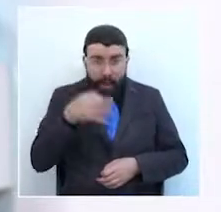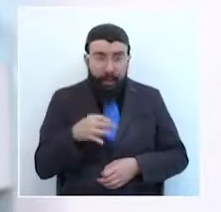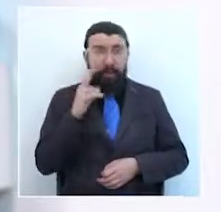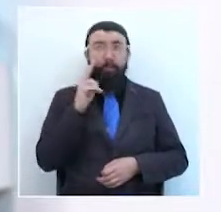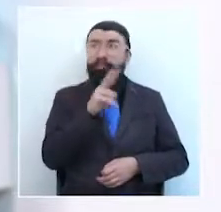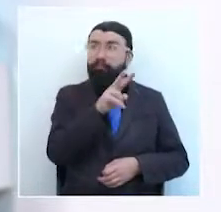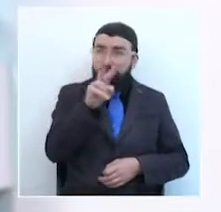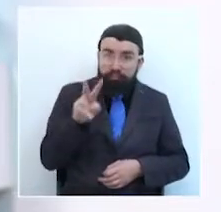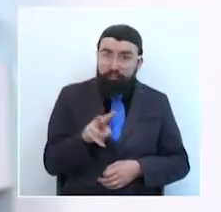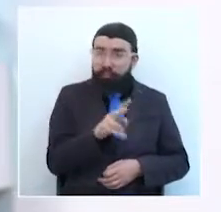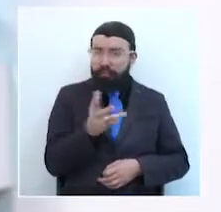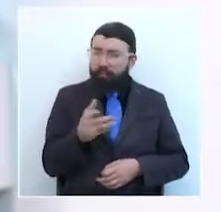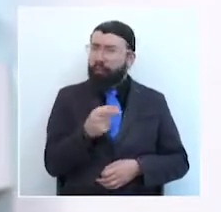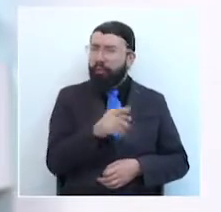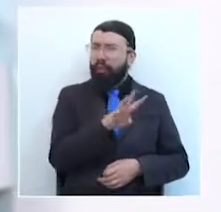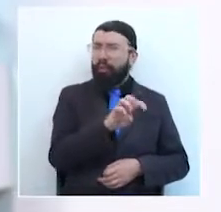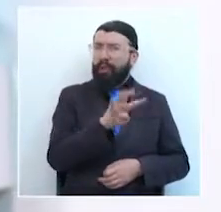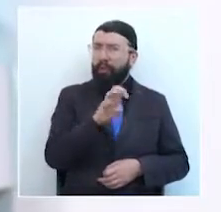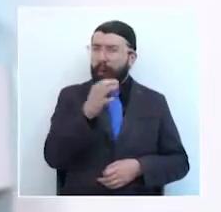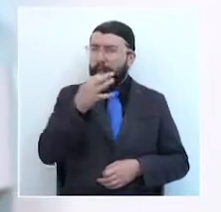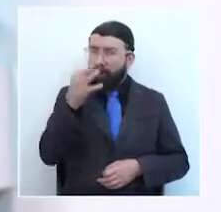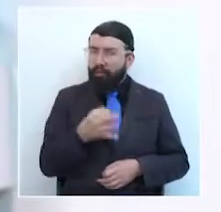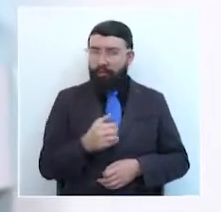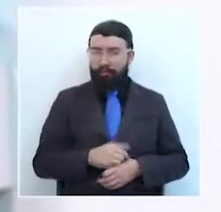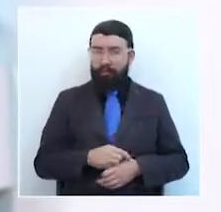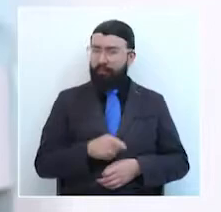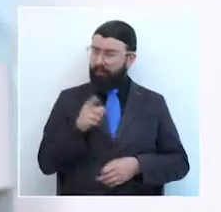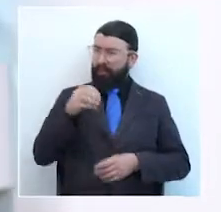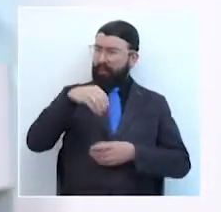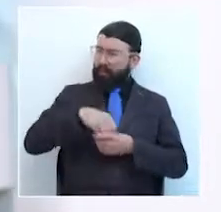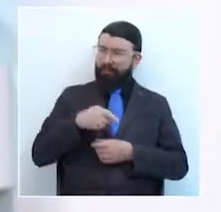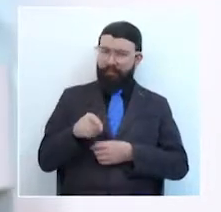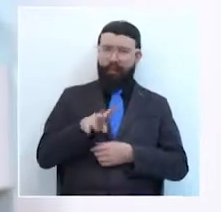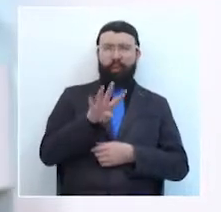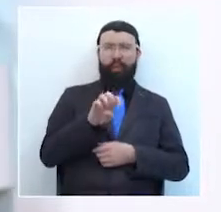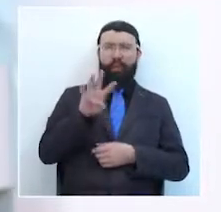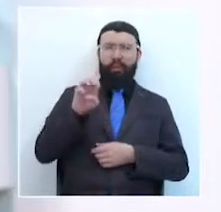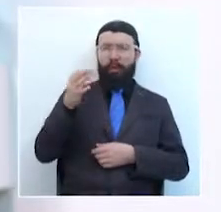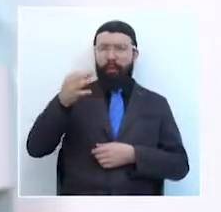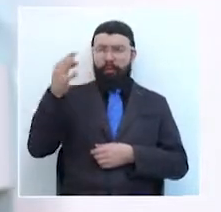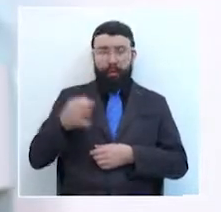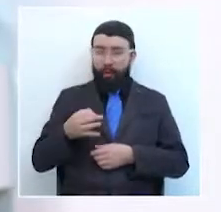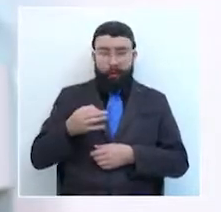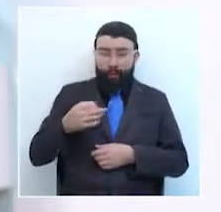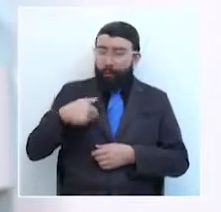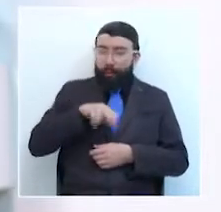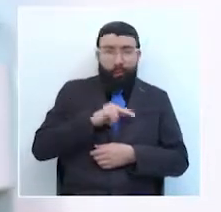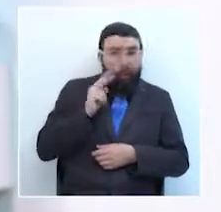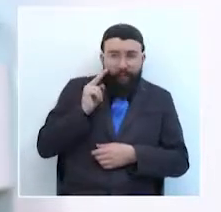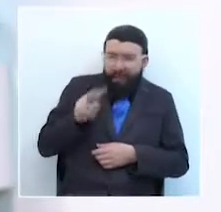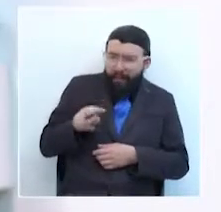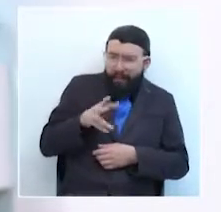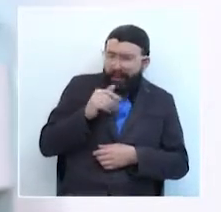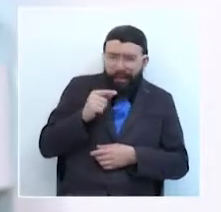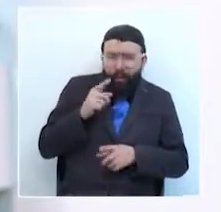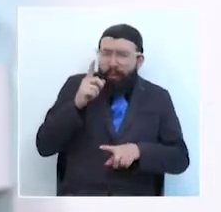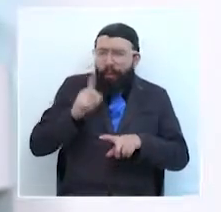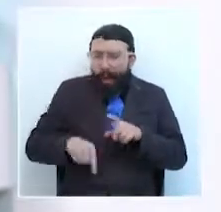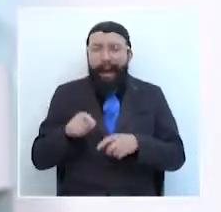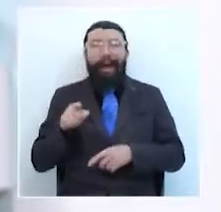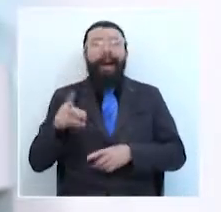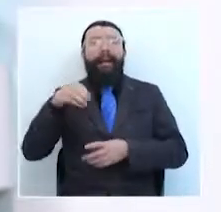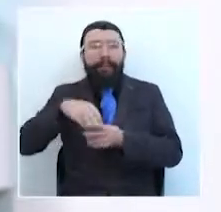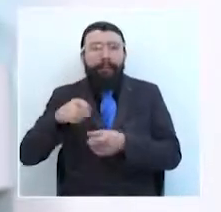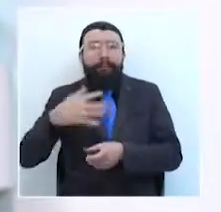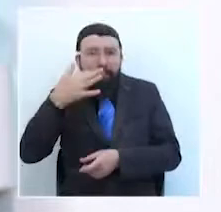en el 99 por ciento que es lo que hay en el 99 por ciento que nosotros no vemos no alcanzamos a ver y que ahí es donde está la realidad es